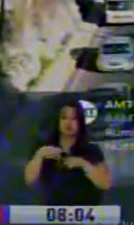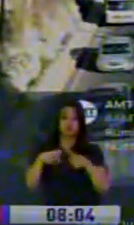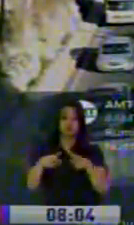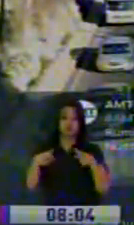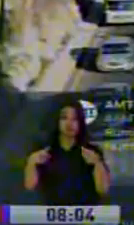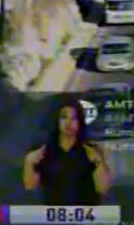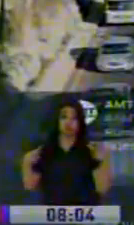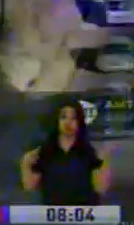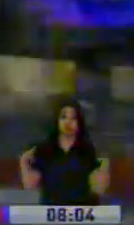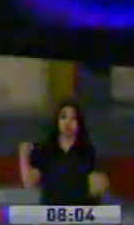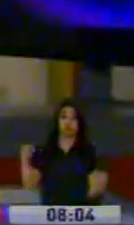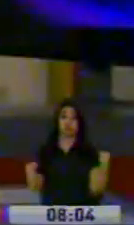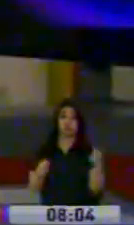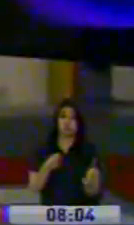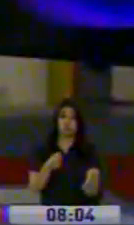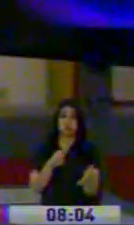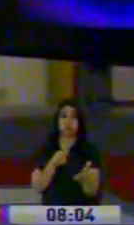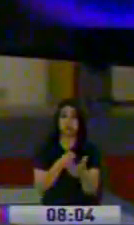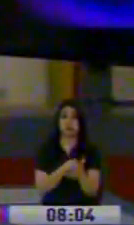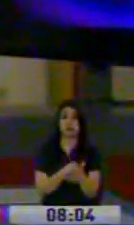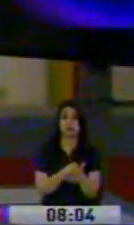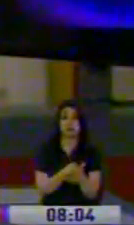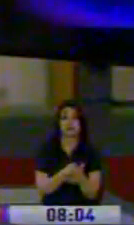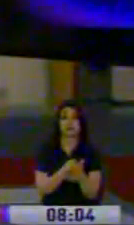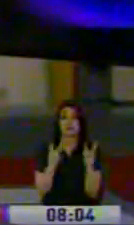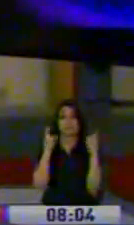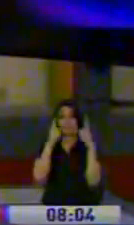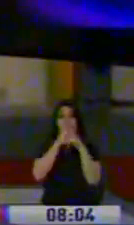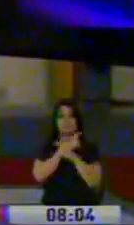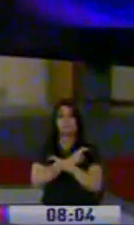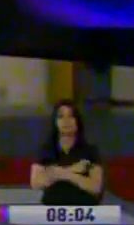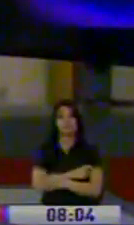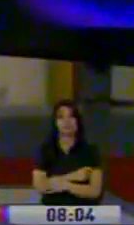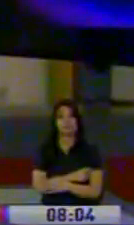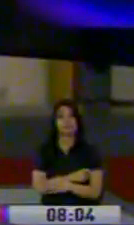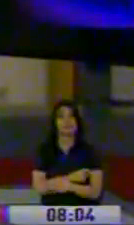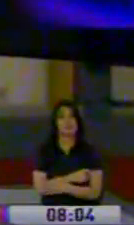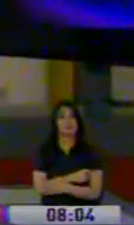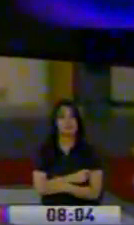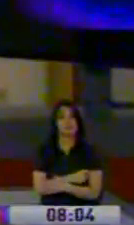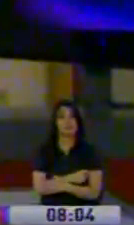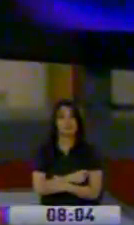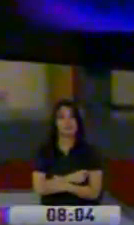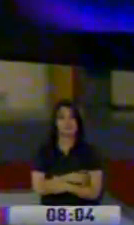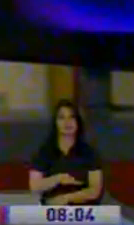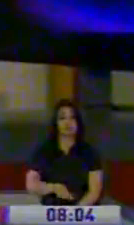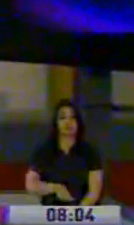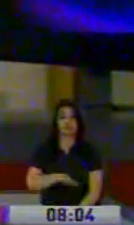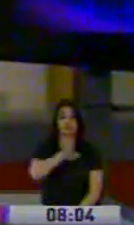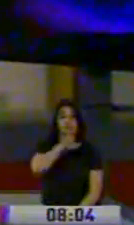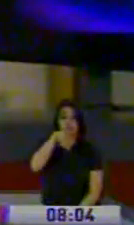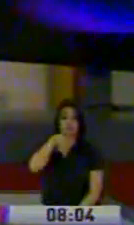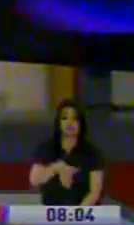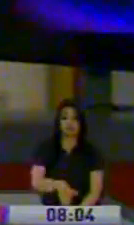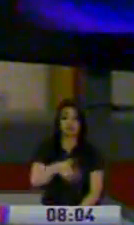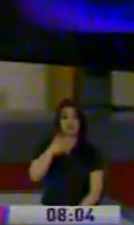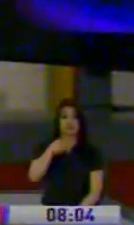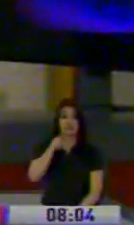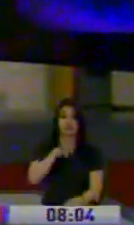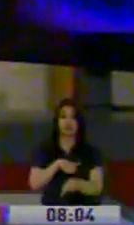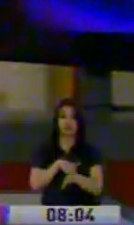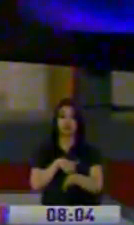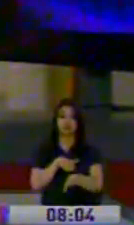un accidente también complicado, lo que a esta hora los amigos que están subiendo y bajando de Los Chillos están